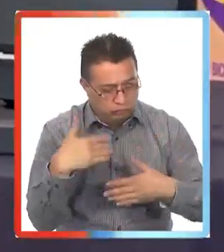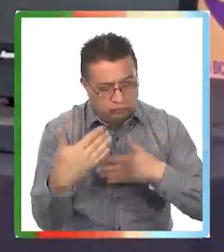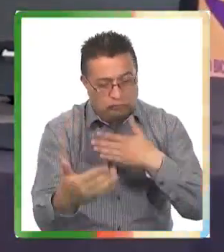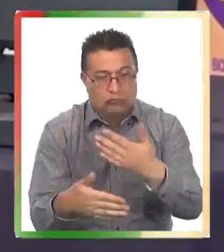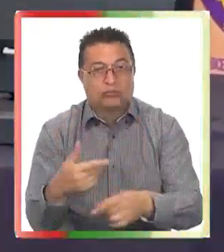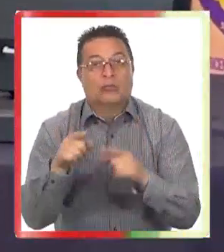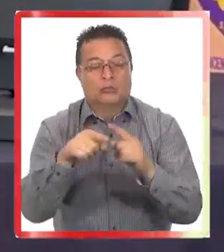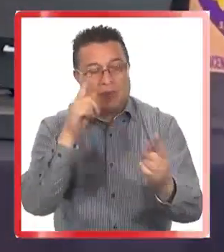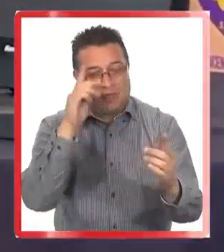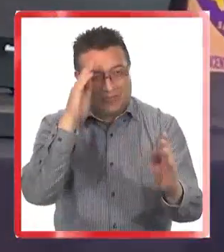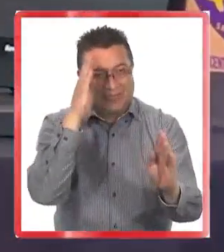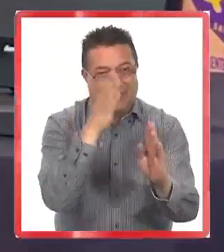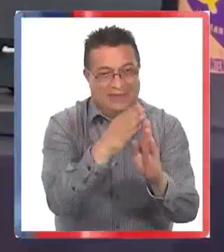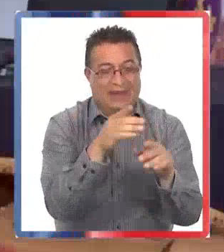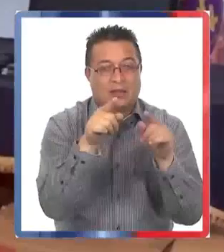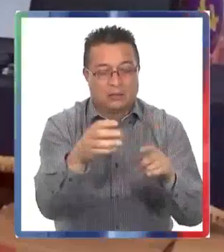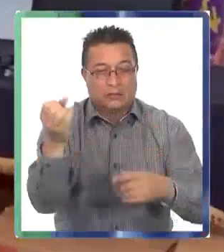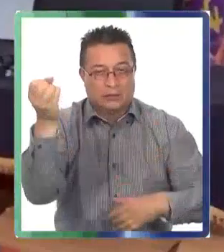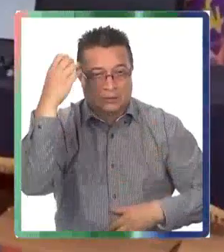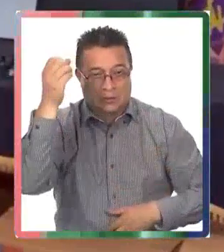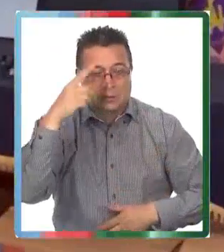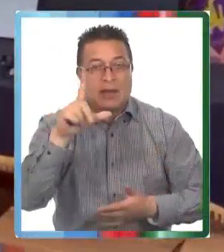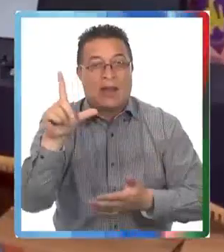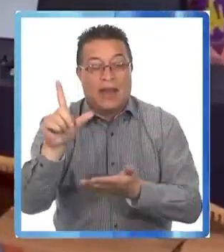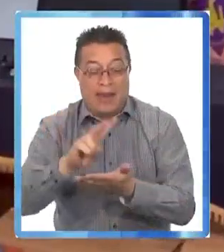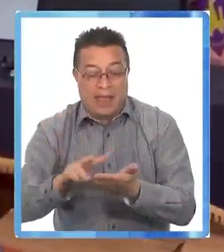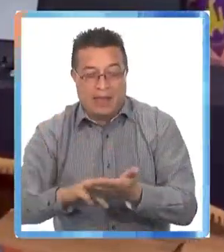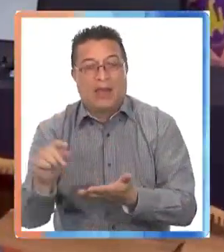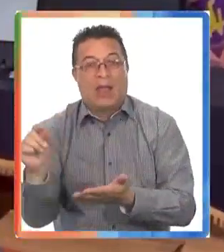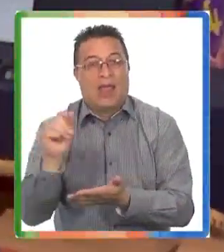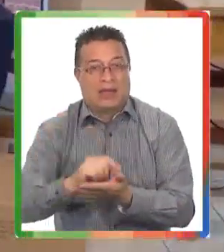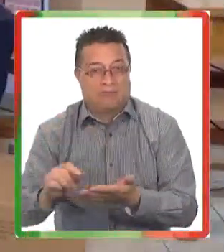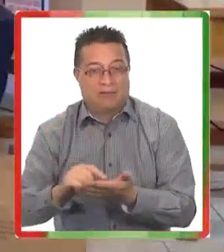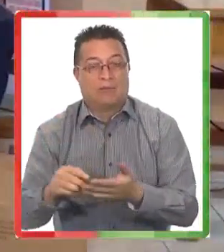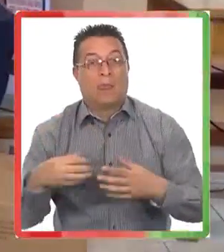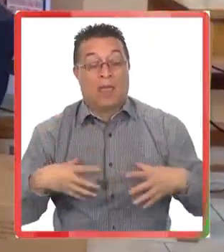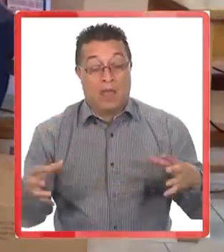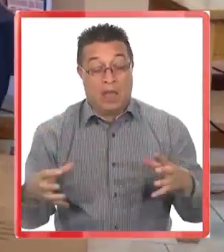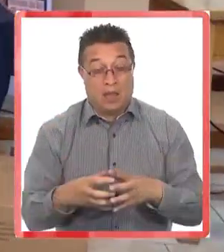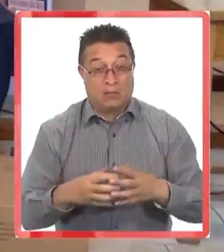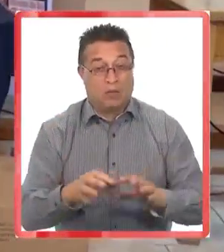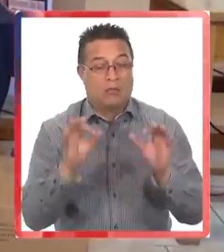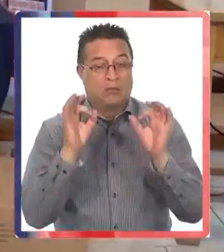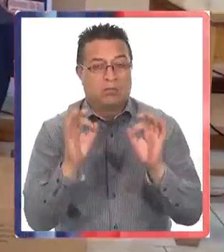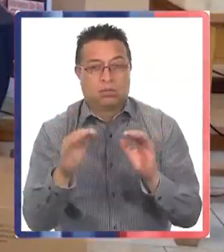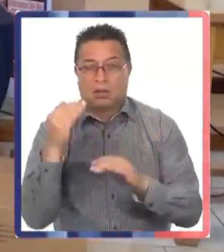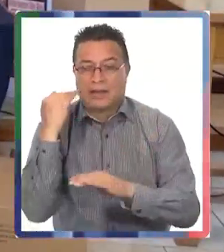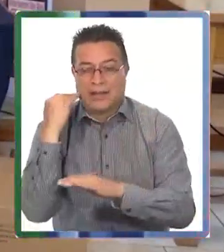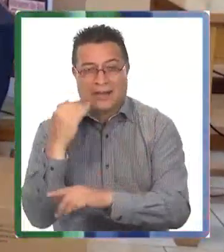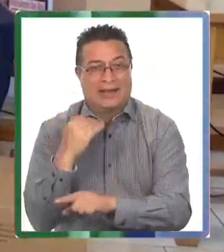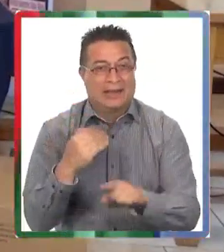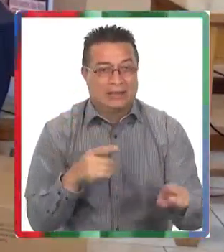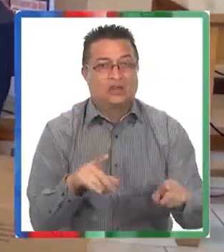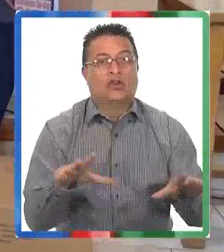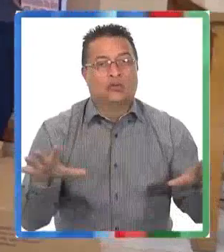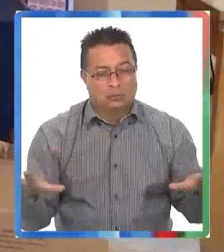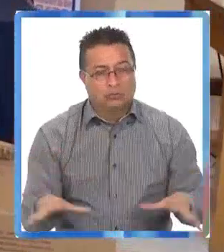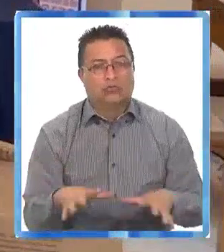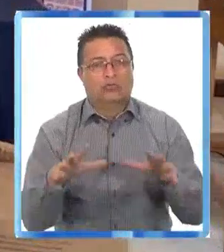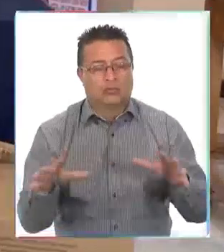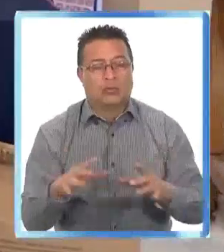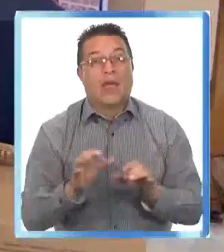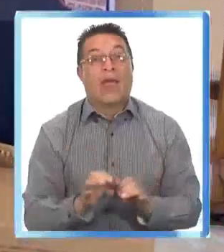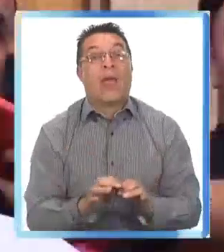y cumplir esta meta de aprender a leer y escribir. Un equipo que es maravilloso para cada uno de estos niños que hicieron un